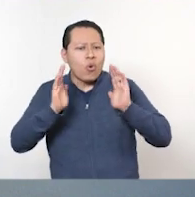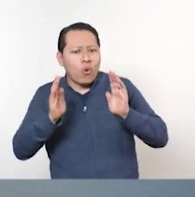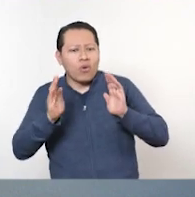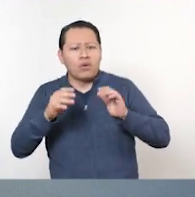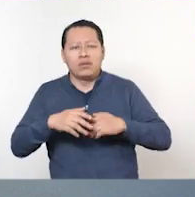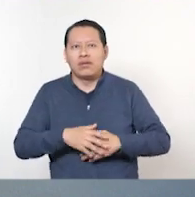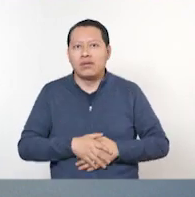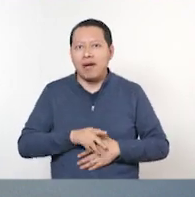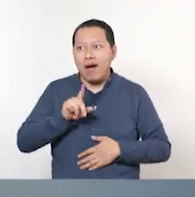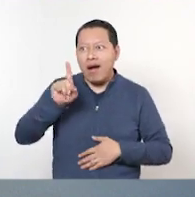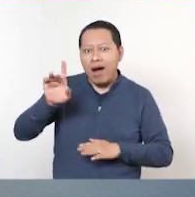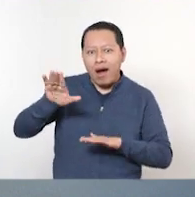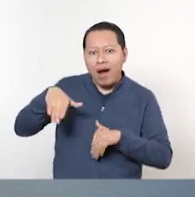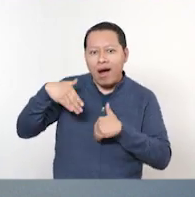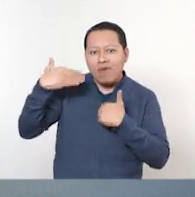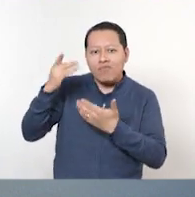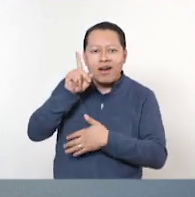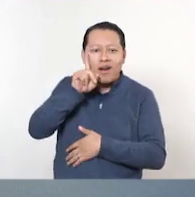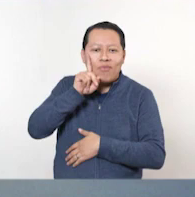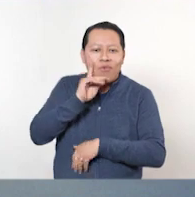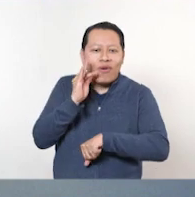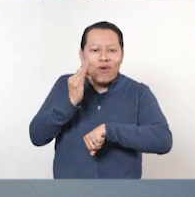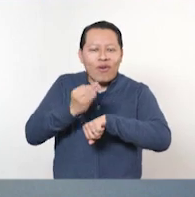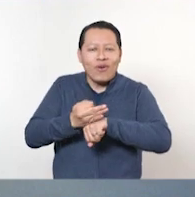Guadaguini, Kendagana, Dichastia,